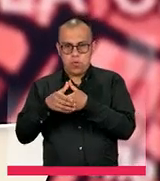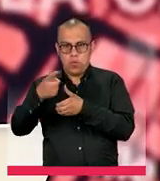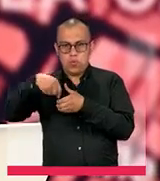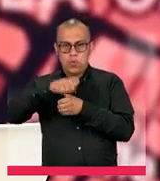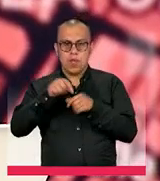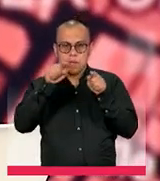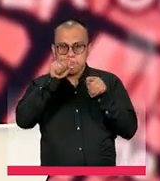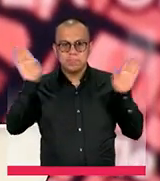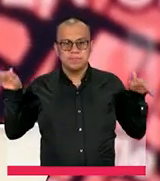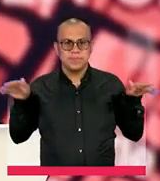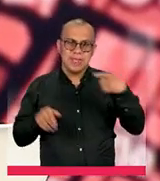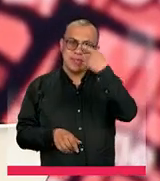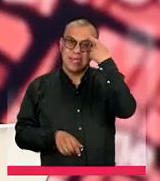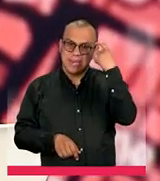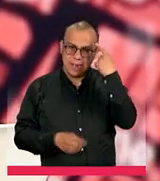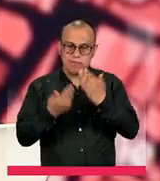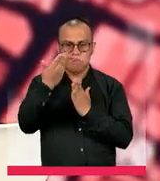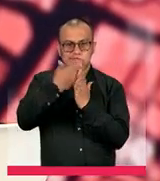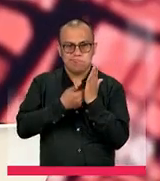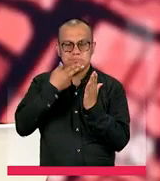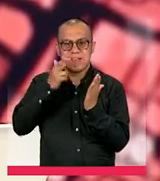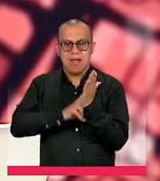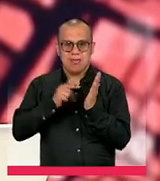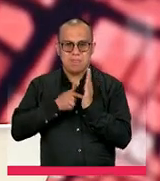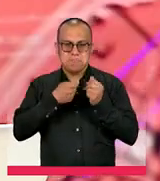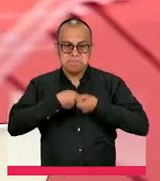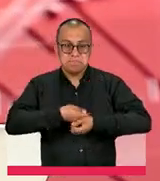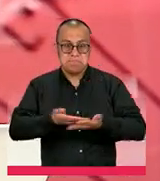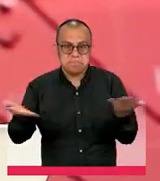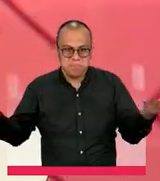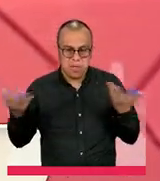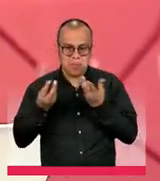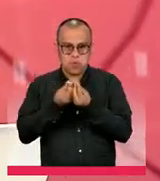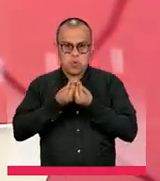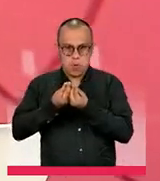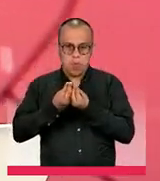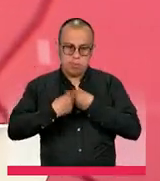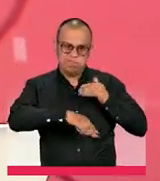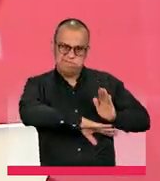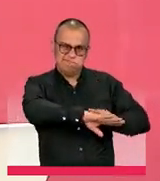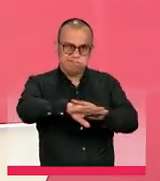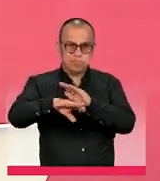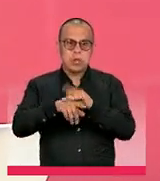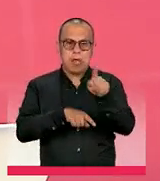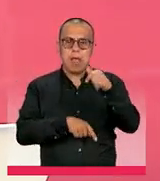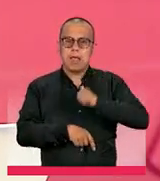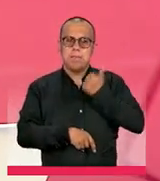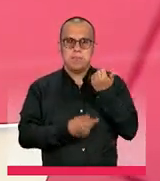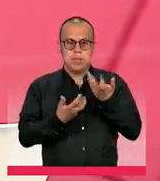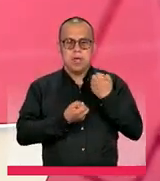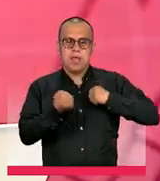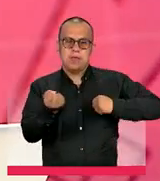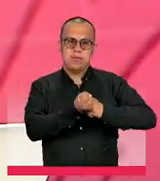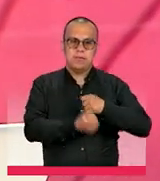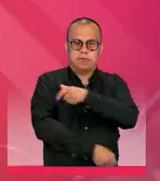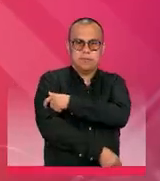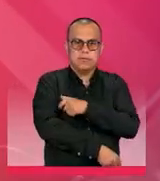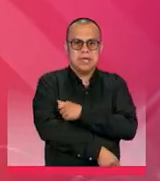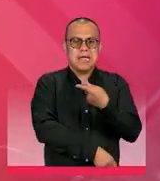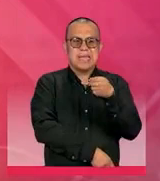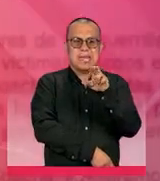'águilas negras' en panfletos y mensajes anónimos el grupo califica a estas personas como colaboradores de la guerrilla